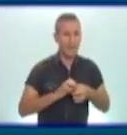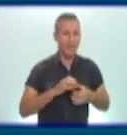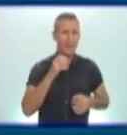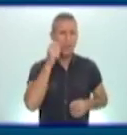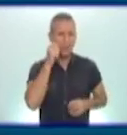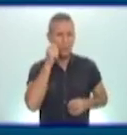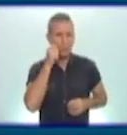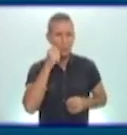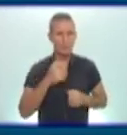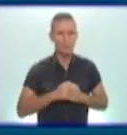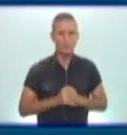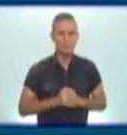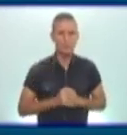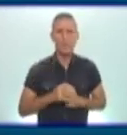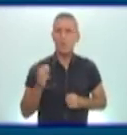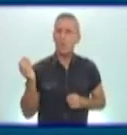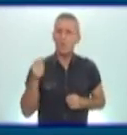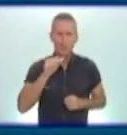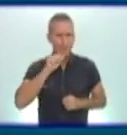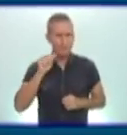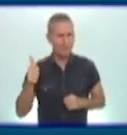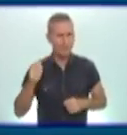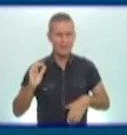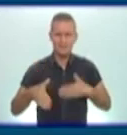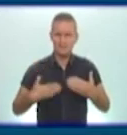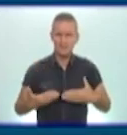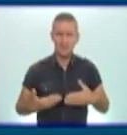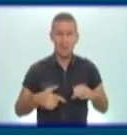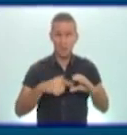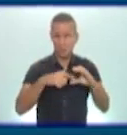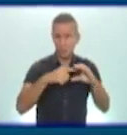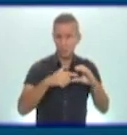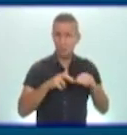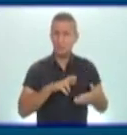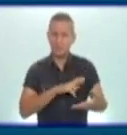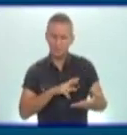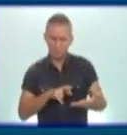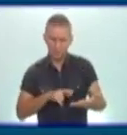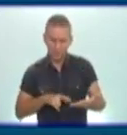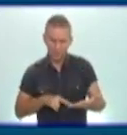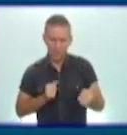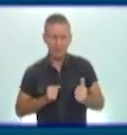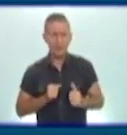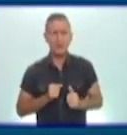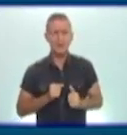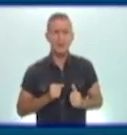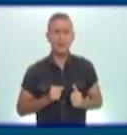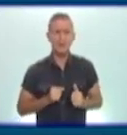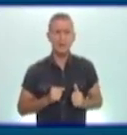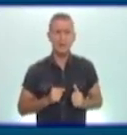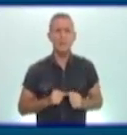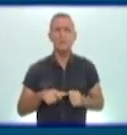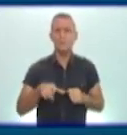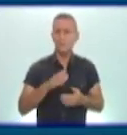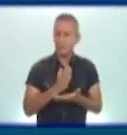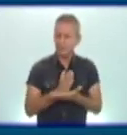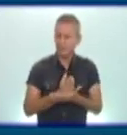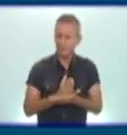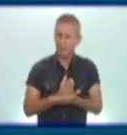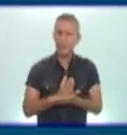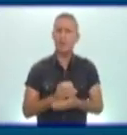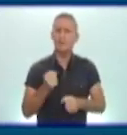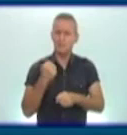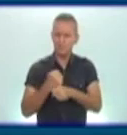muy fácil la actividad, contenidos que estamos repasando porque ya ustedes en clases los han trabajado.